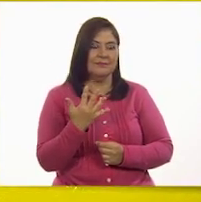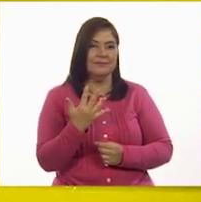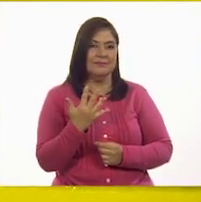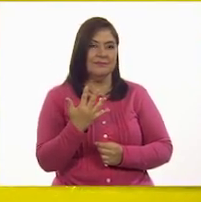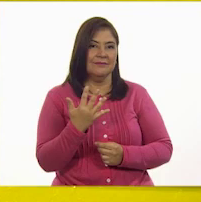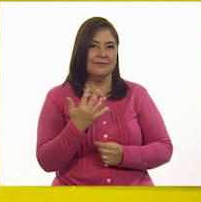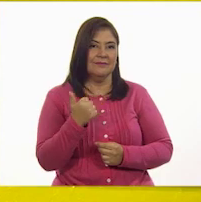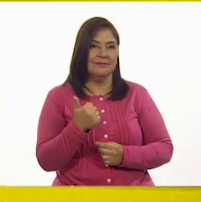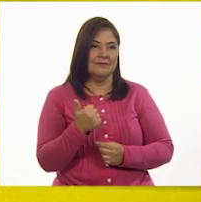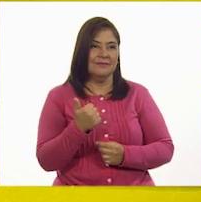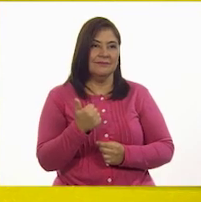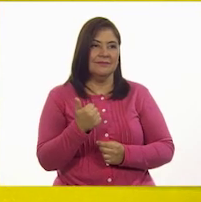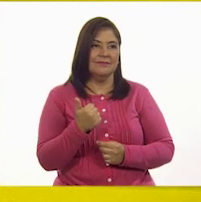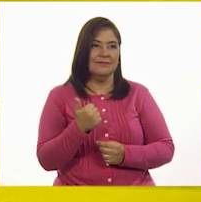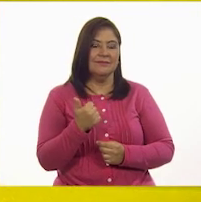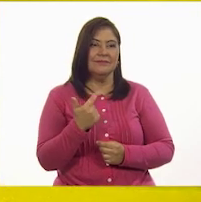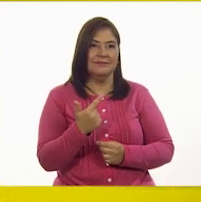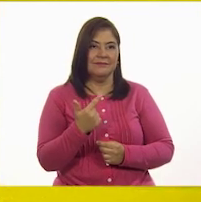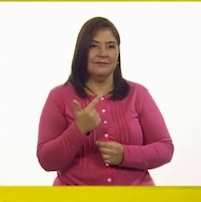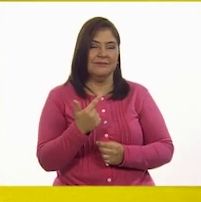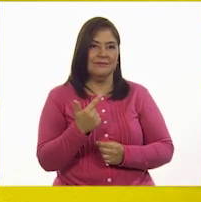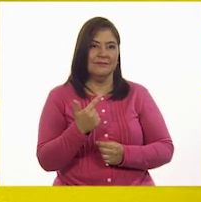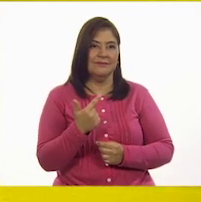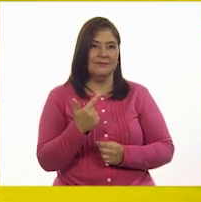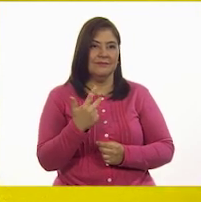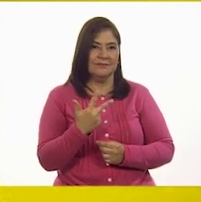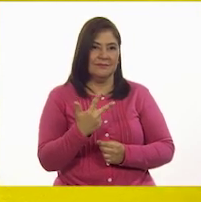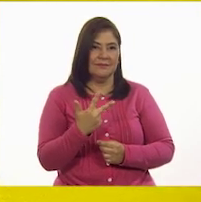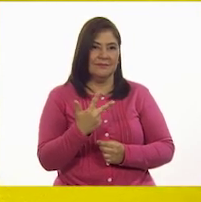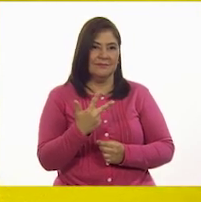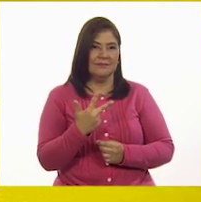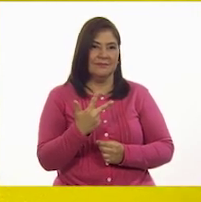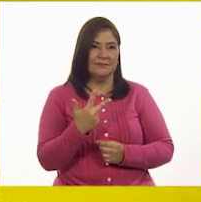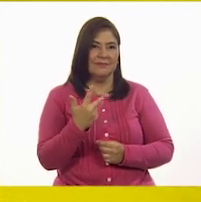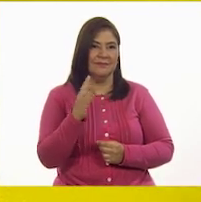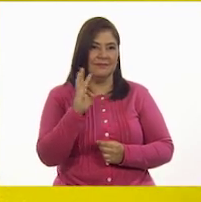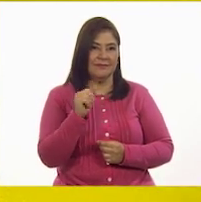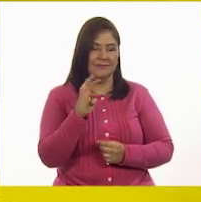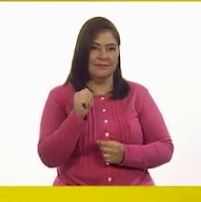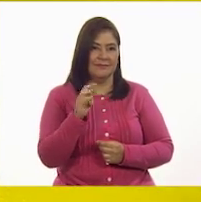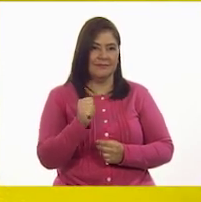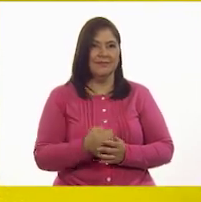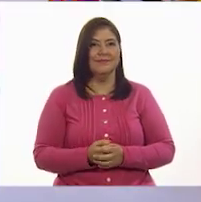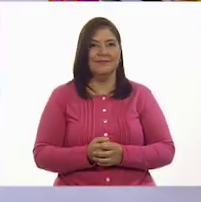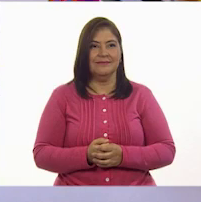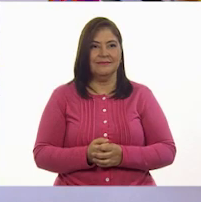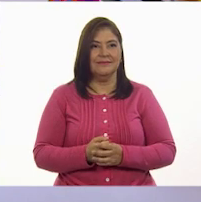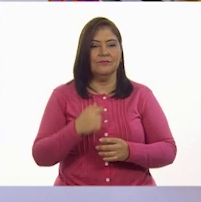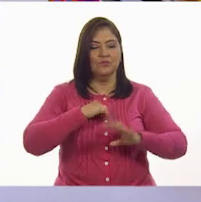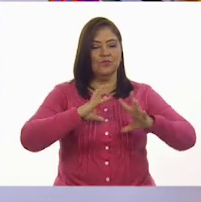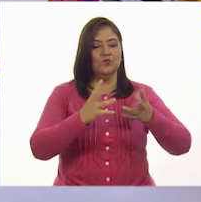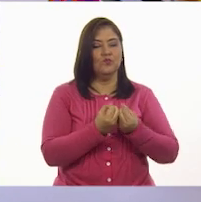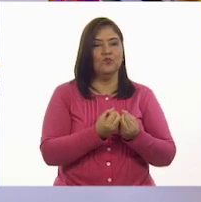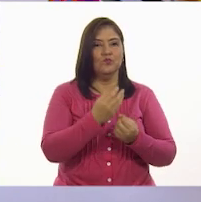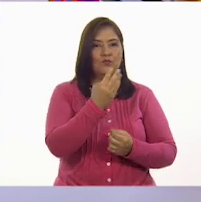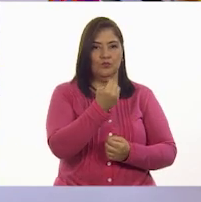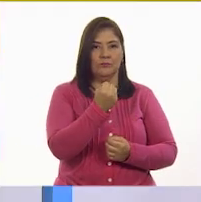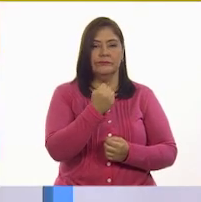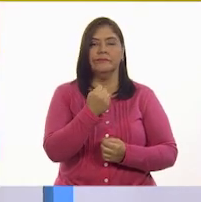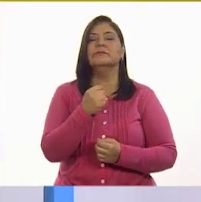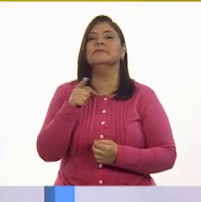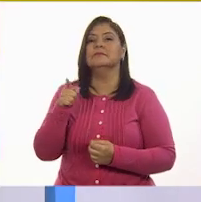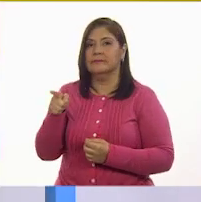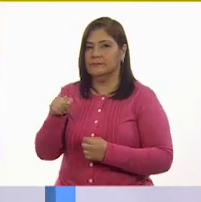cinco, seis, siete, ocho, nueve. En total, tú tuviste